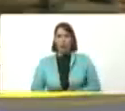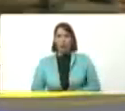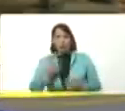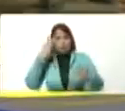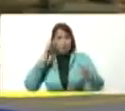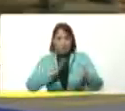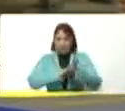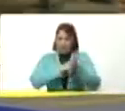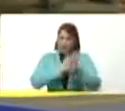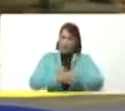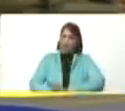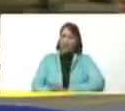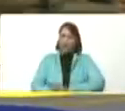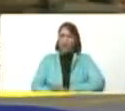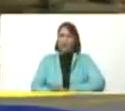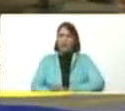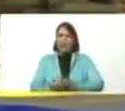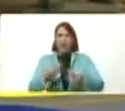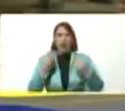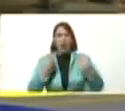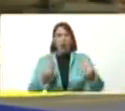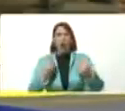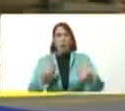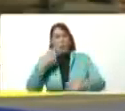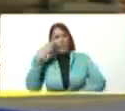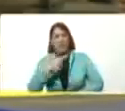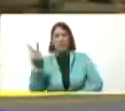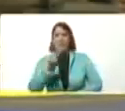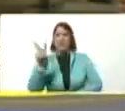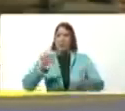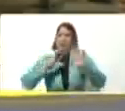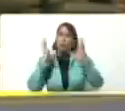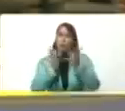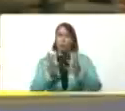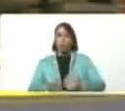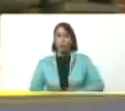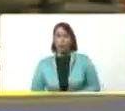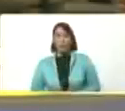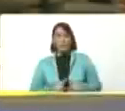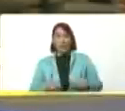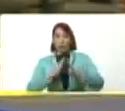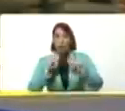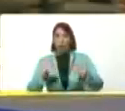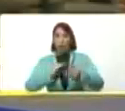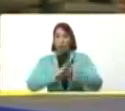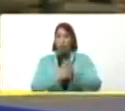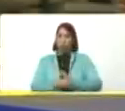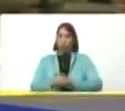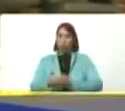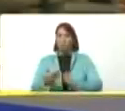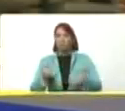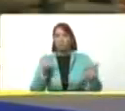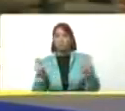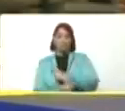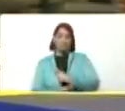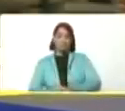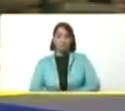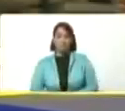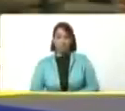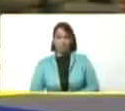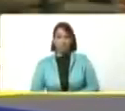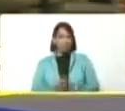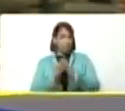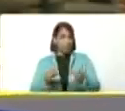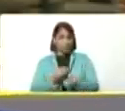Pretendieron destruir la imagen de Venezuela en el mundo. Pero todo eso se le está revirtiendo. Todo